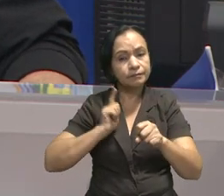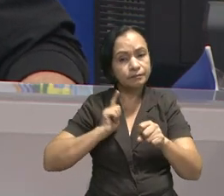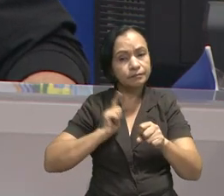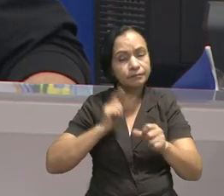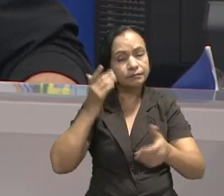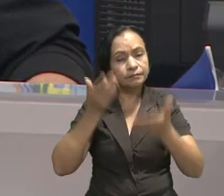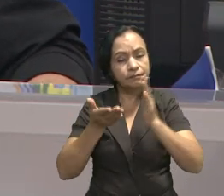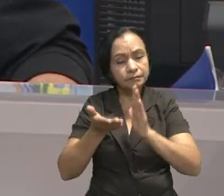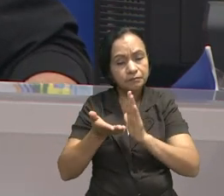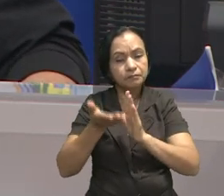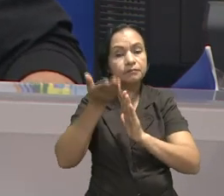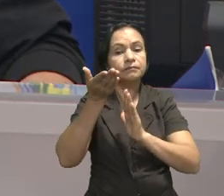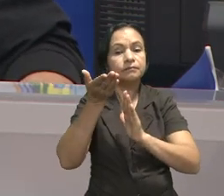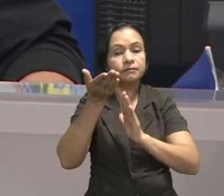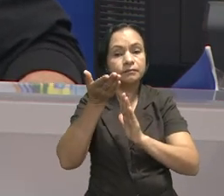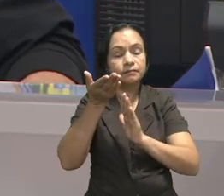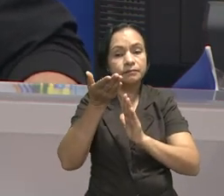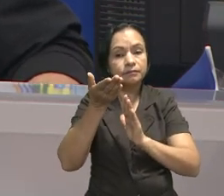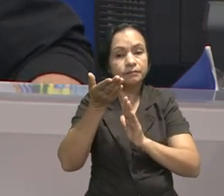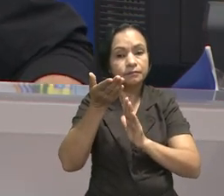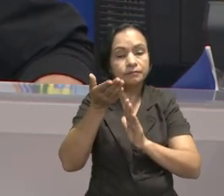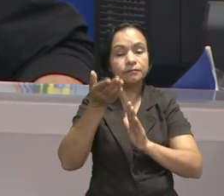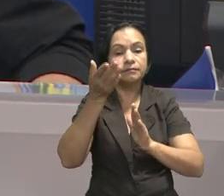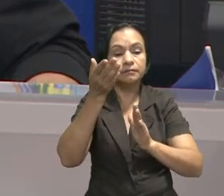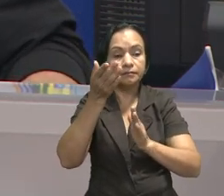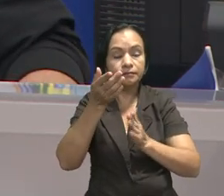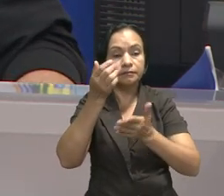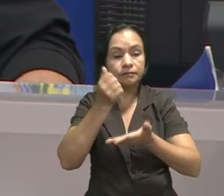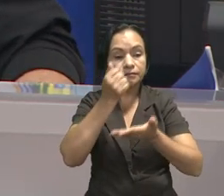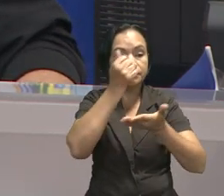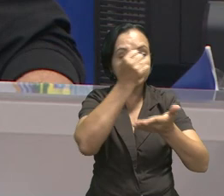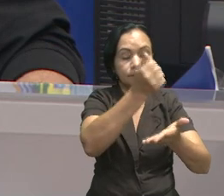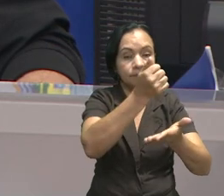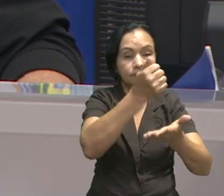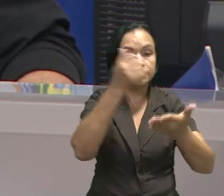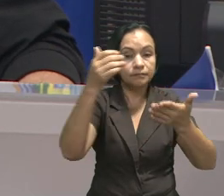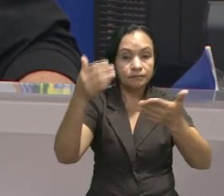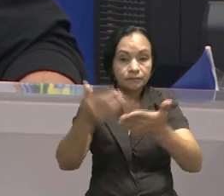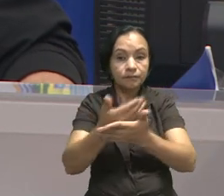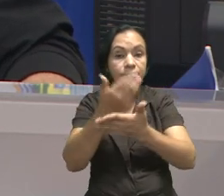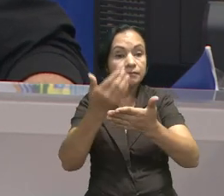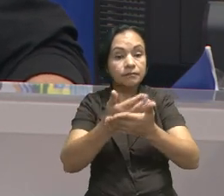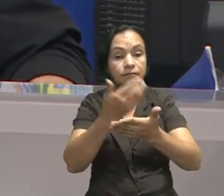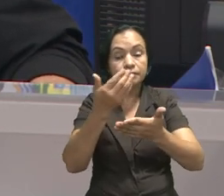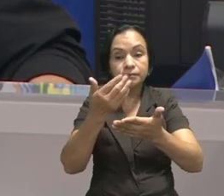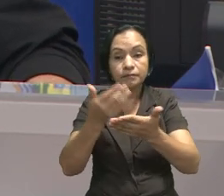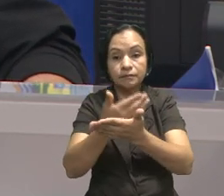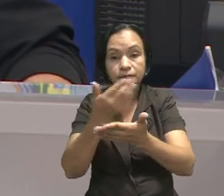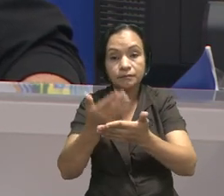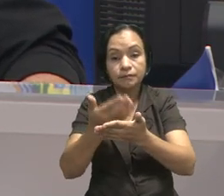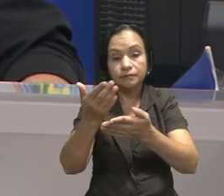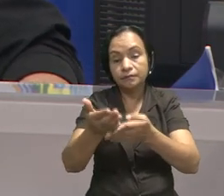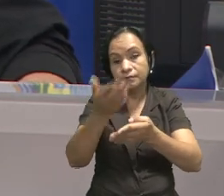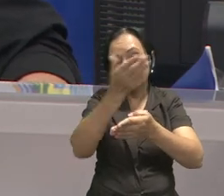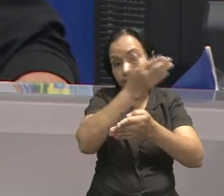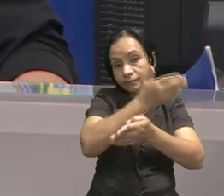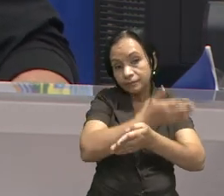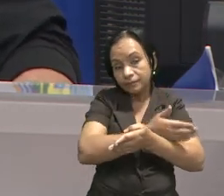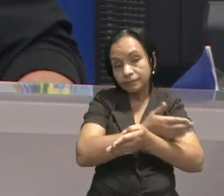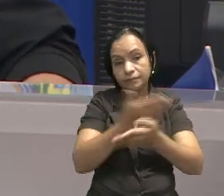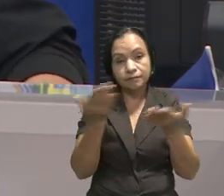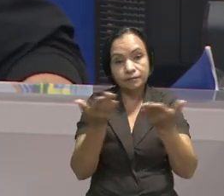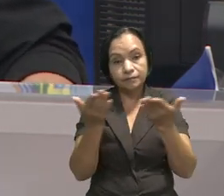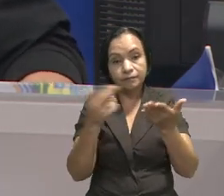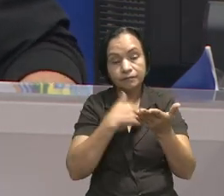de incrementar las pensiones a los nuevos pensionados y a los anteriores. O sea, no es